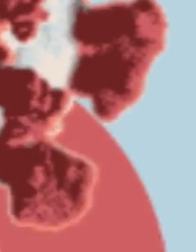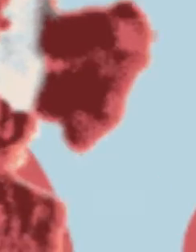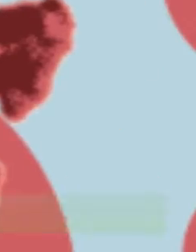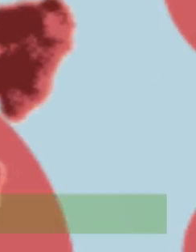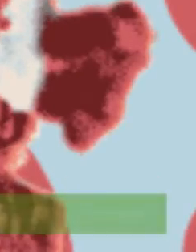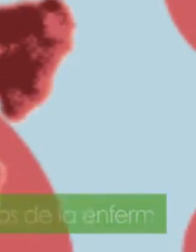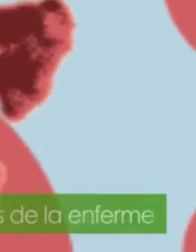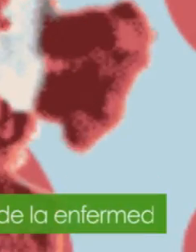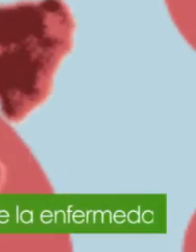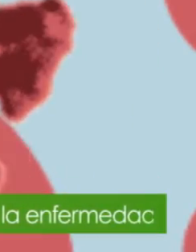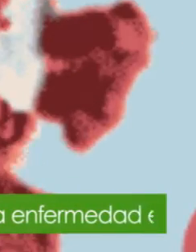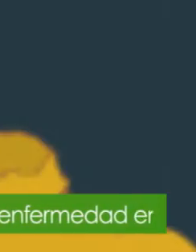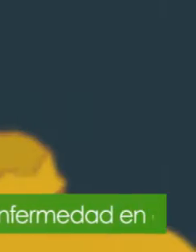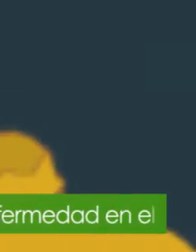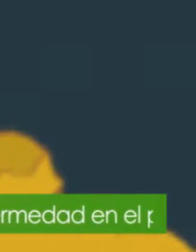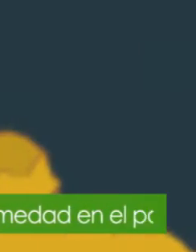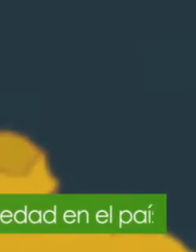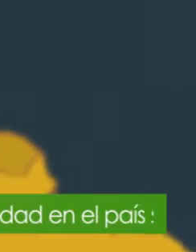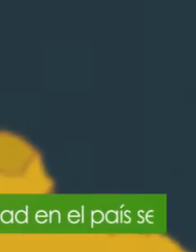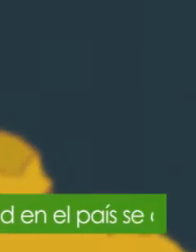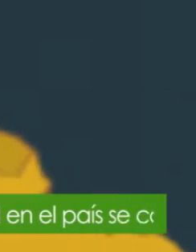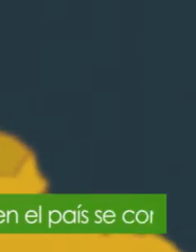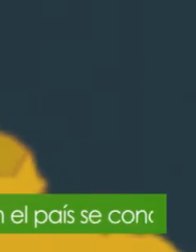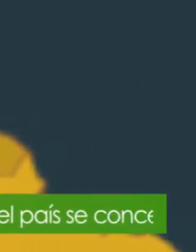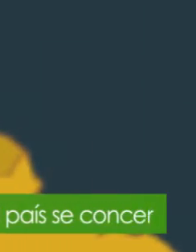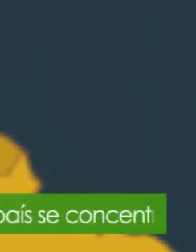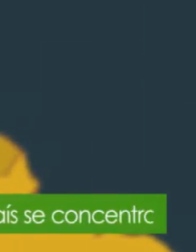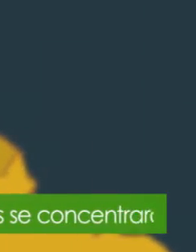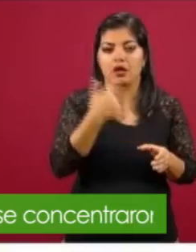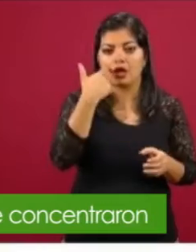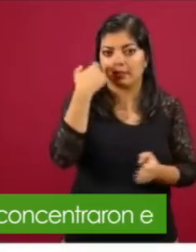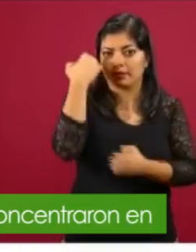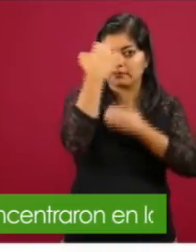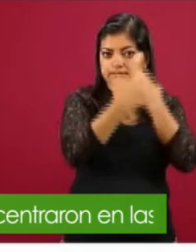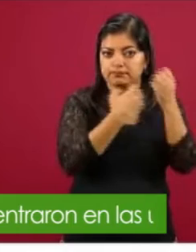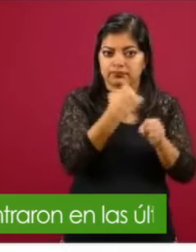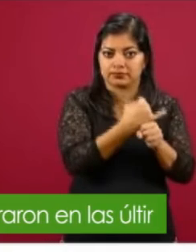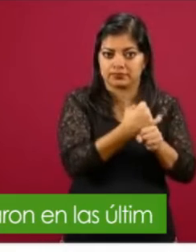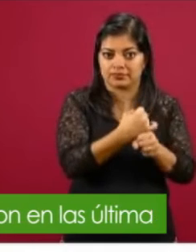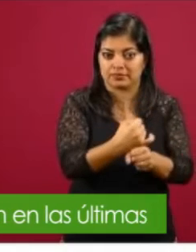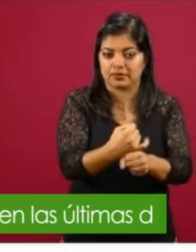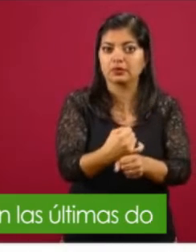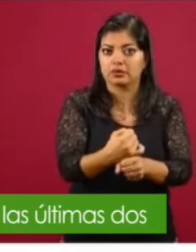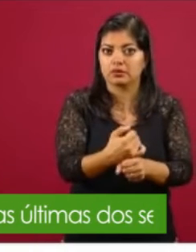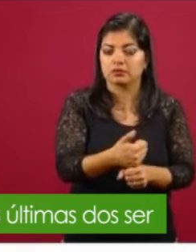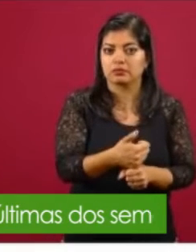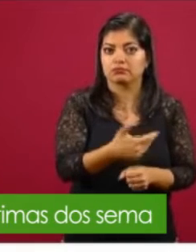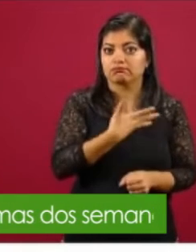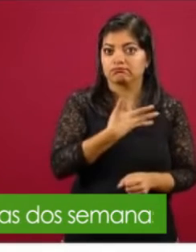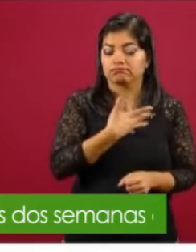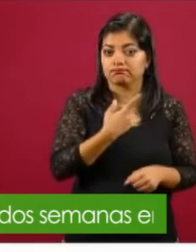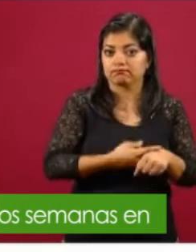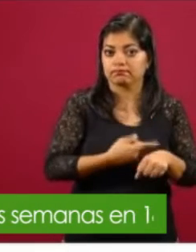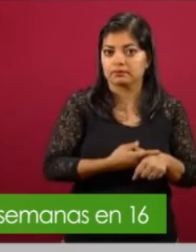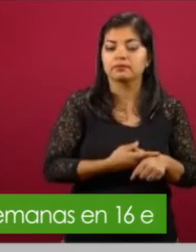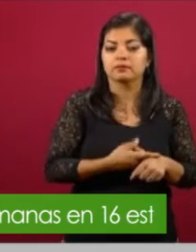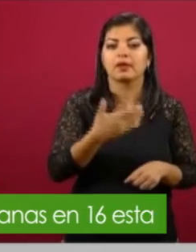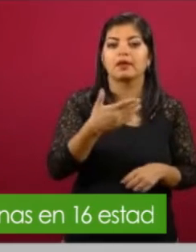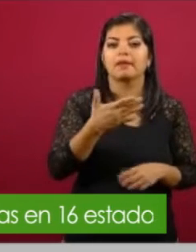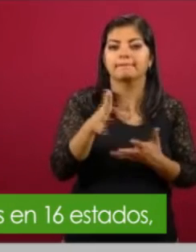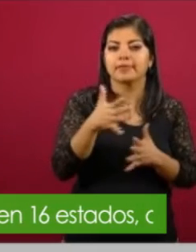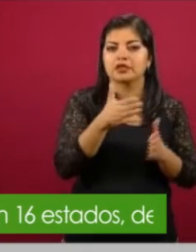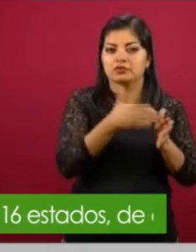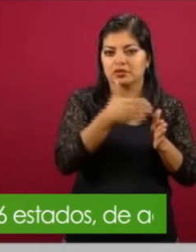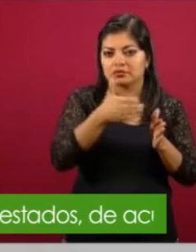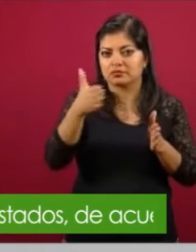79.828 casos activos, 34% de camas generales ocupadas y 27% de camas con ventilador. El pasado 13 de julio,